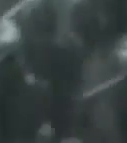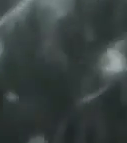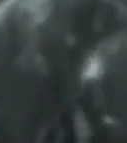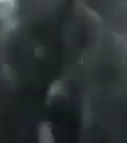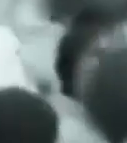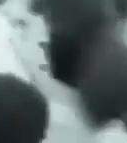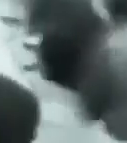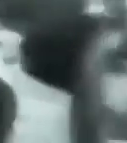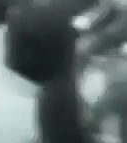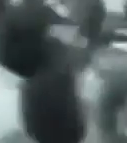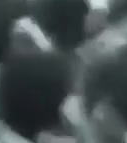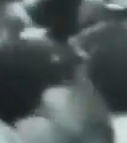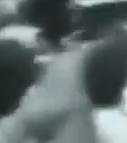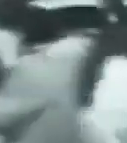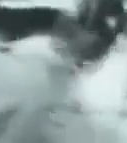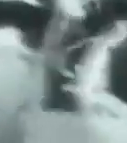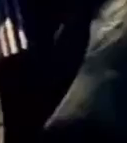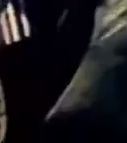aquí